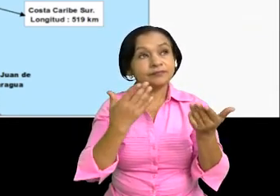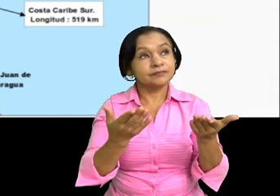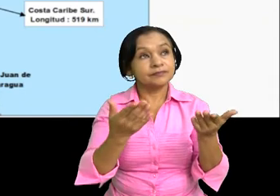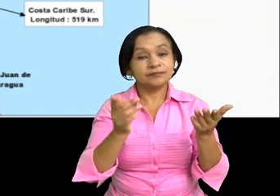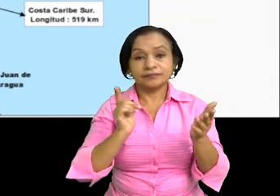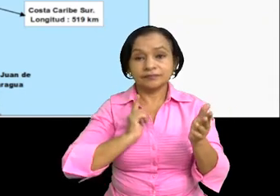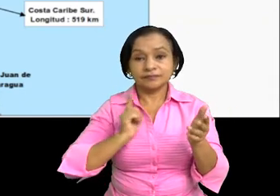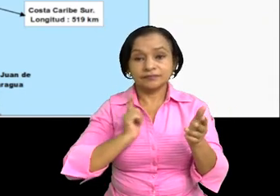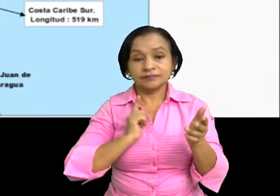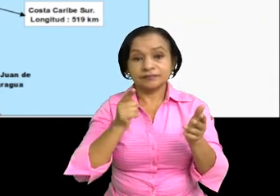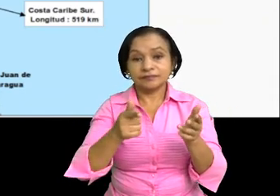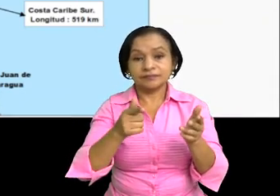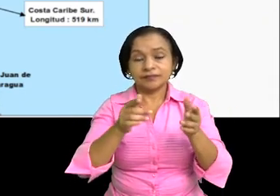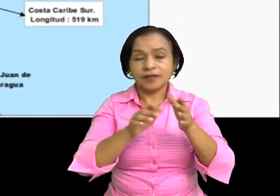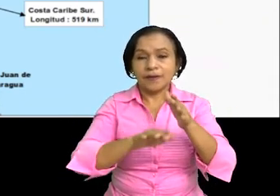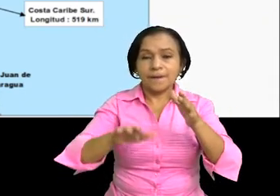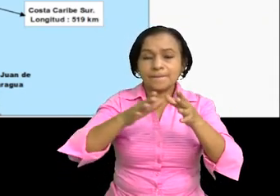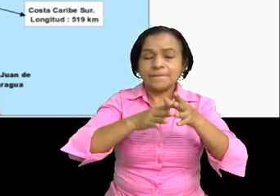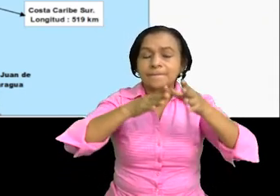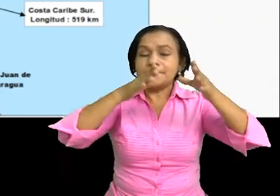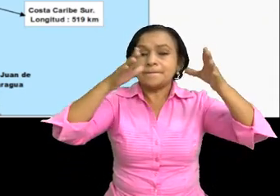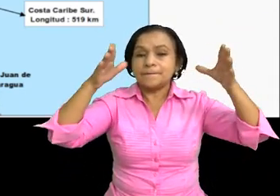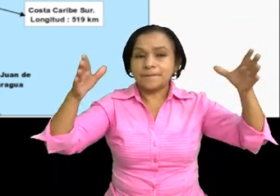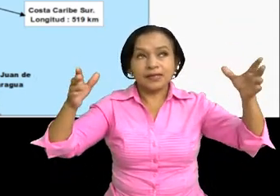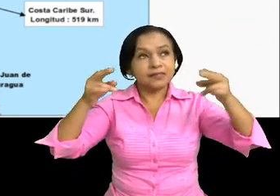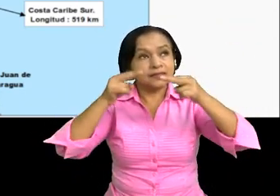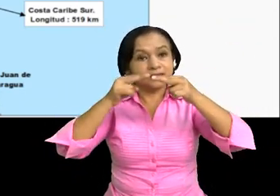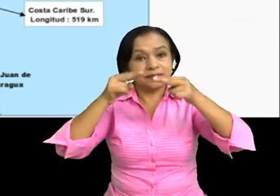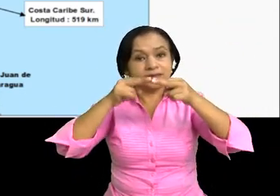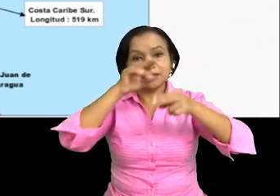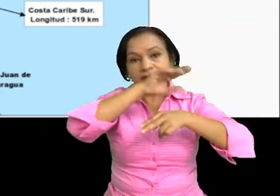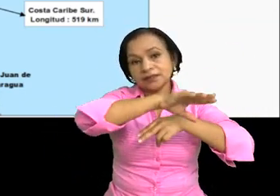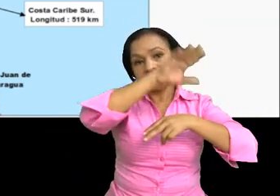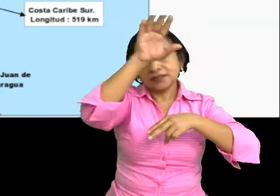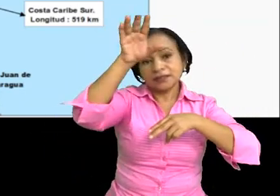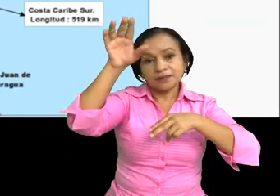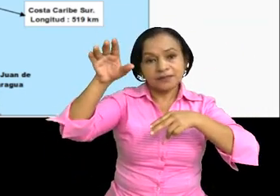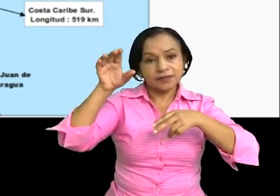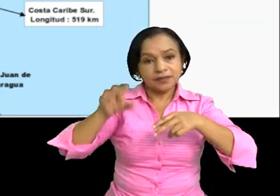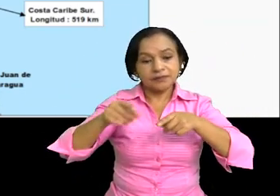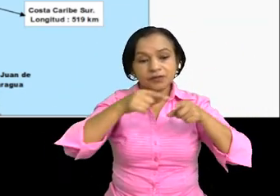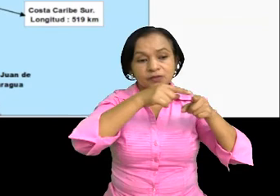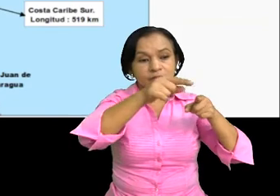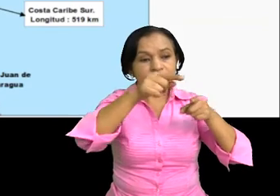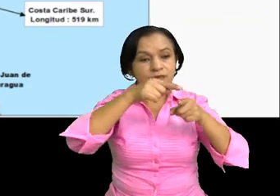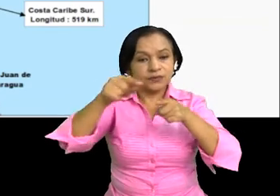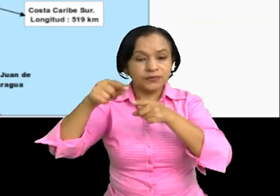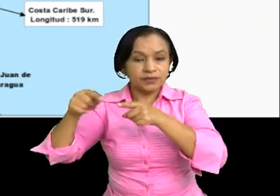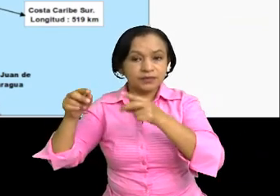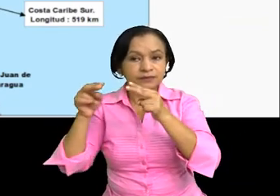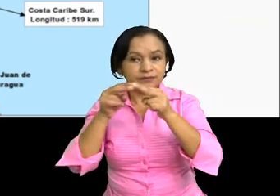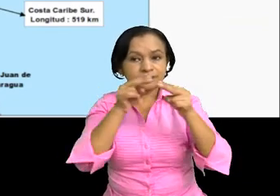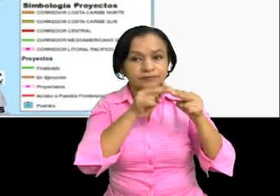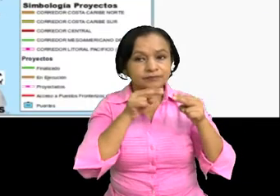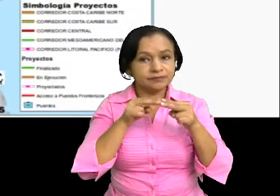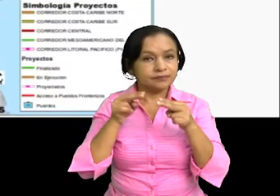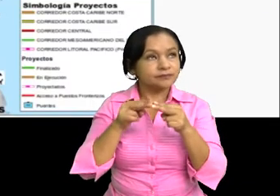estratégicos tenemos la ampliación de la conectividad departamental y municipal. Claro.